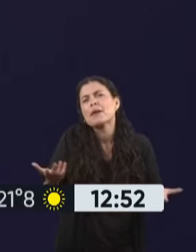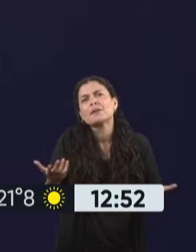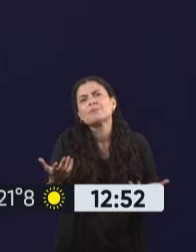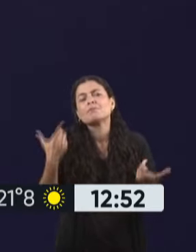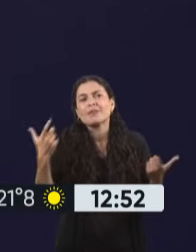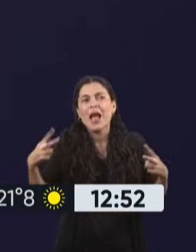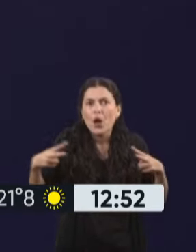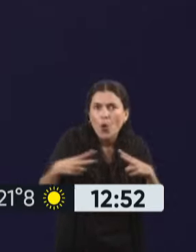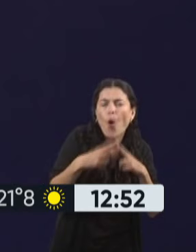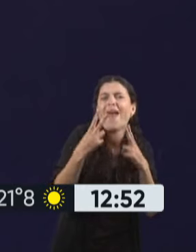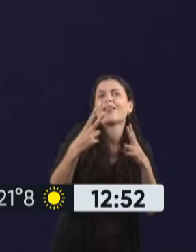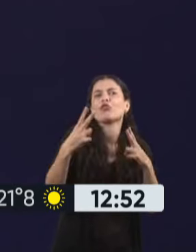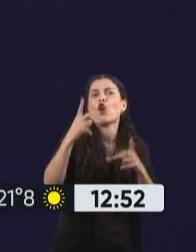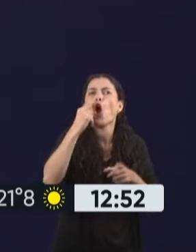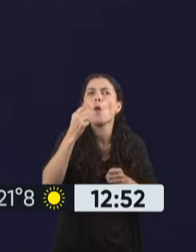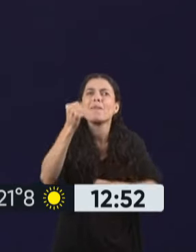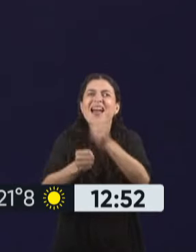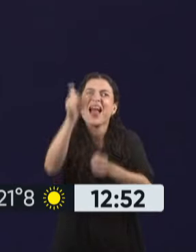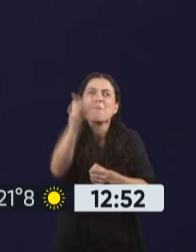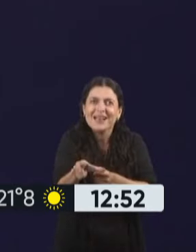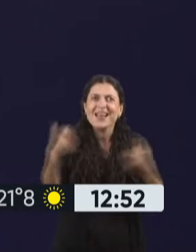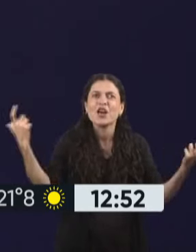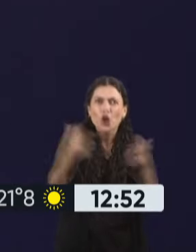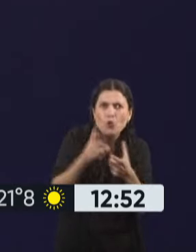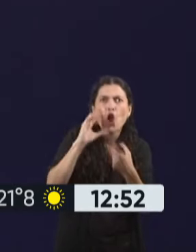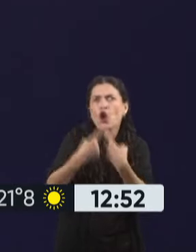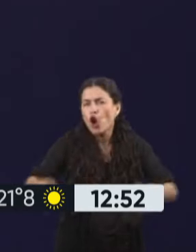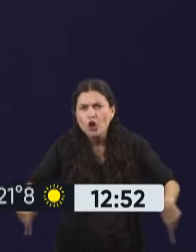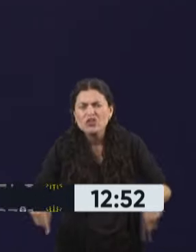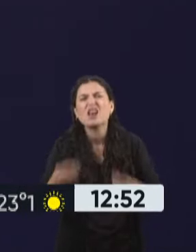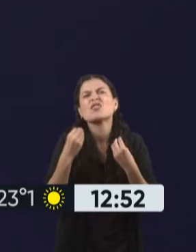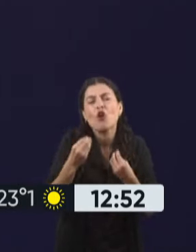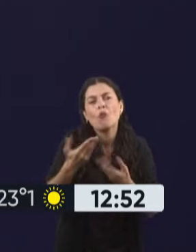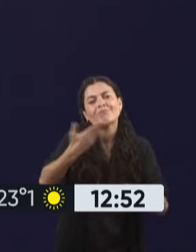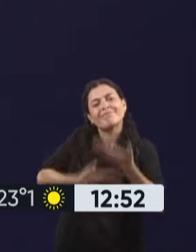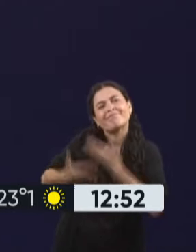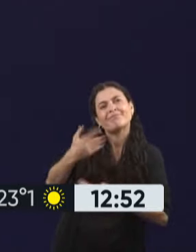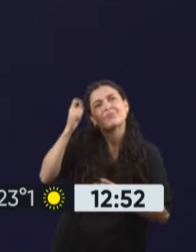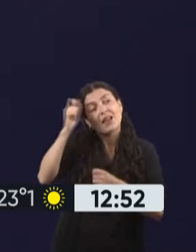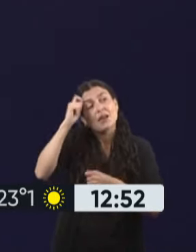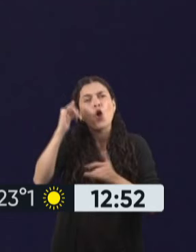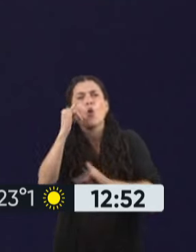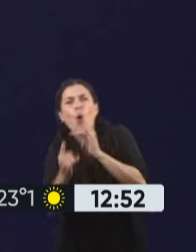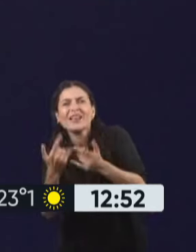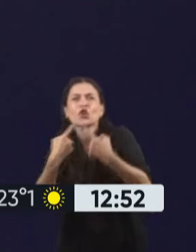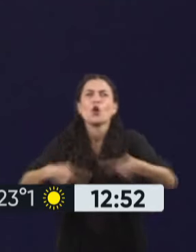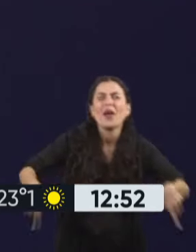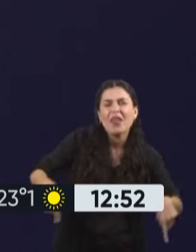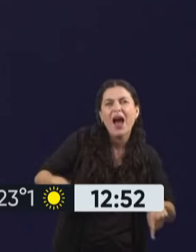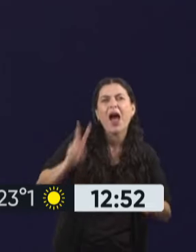los encuentros con diferentes empresarios se dan siempre en el marco de el intercambio de ideas y de visiones.